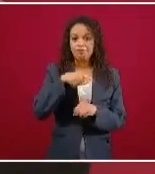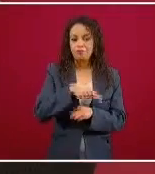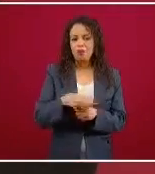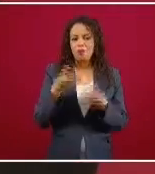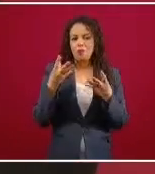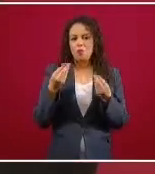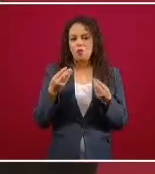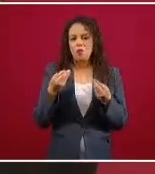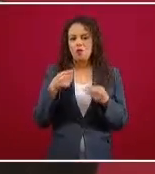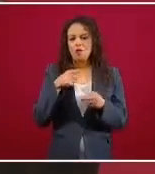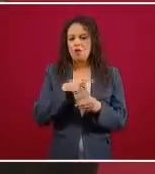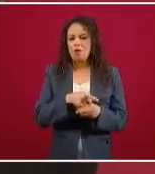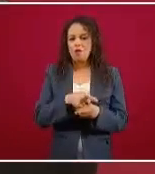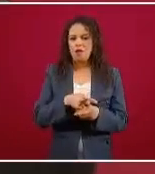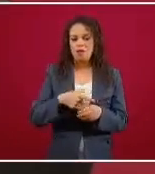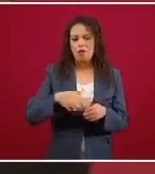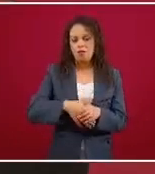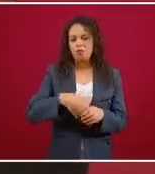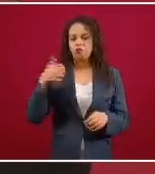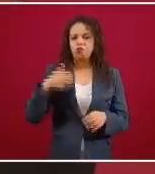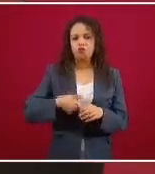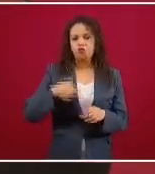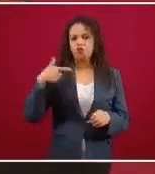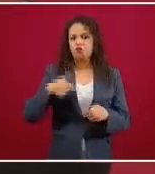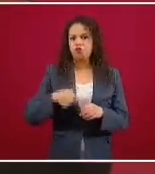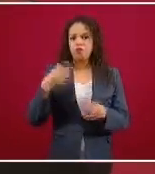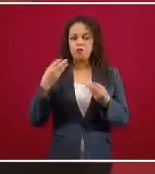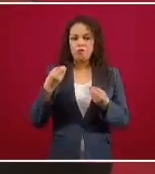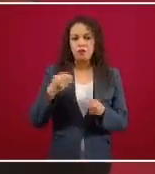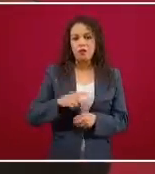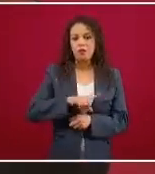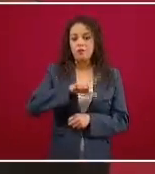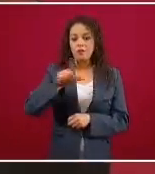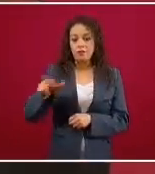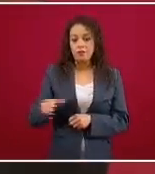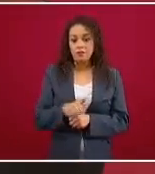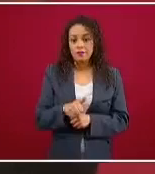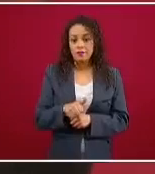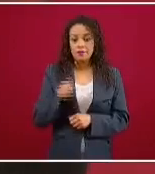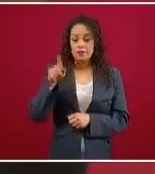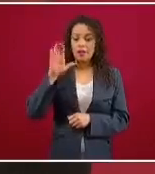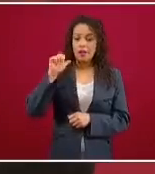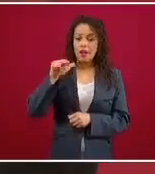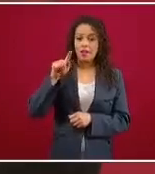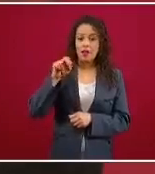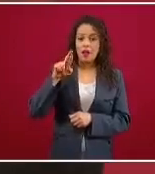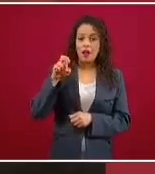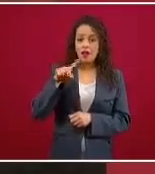y se comenzó con la declinación, sobre todo de Cantarell,